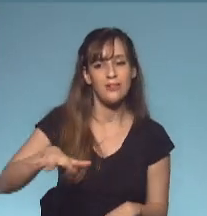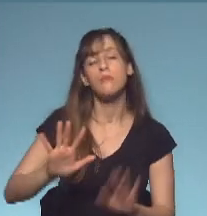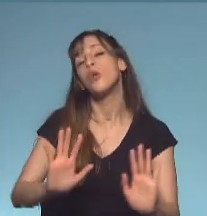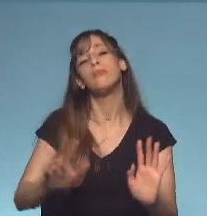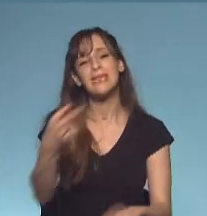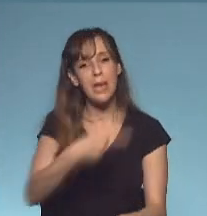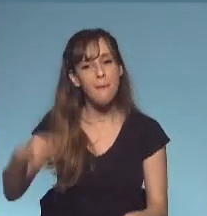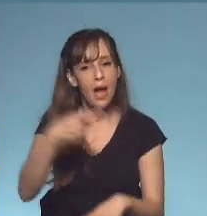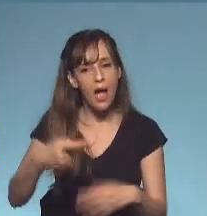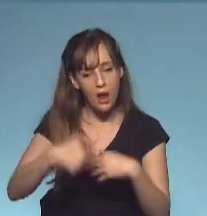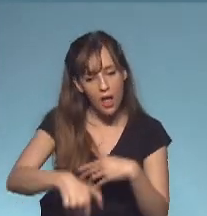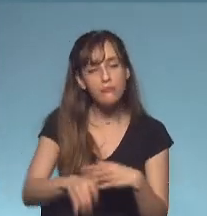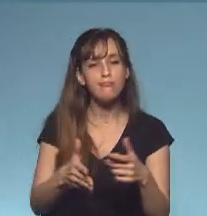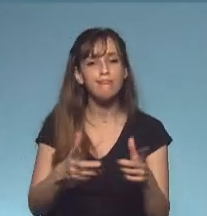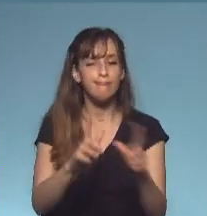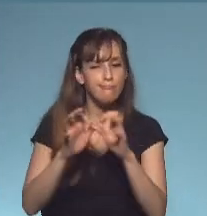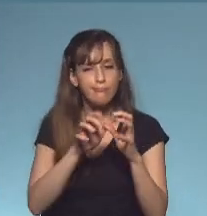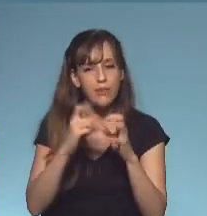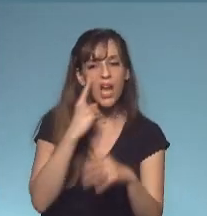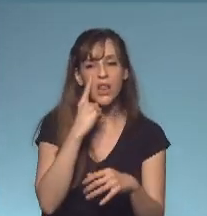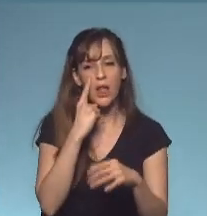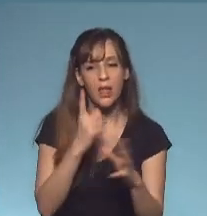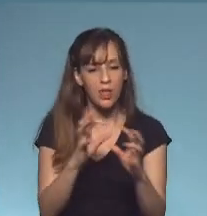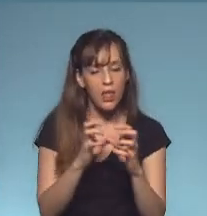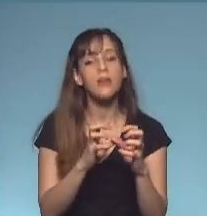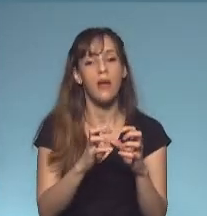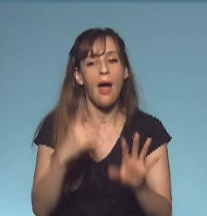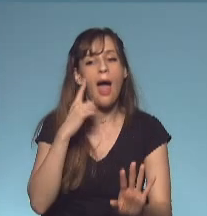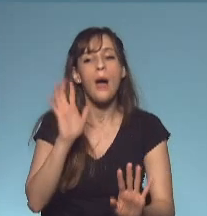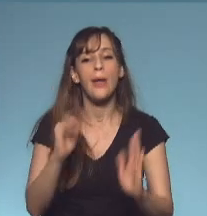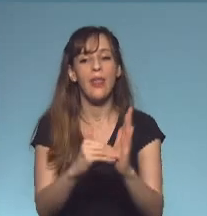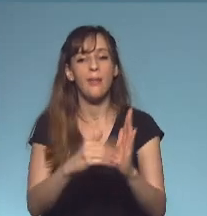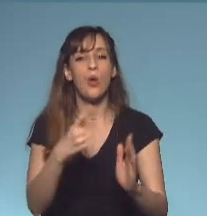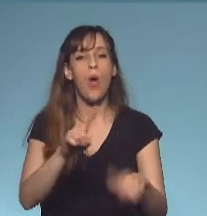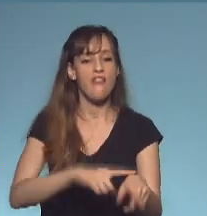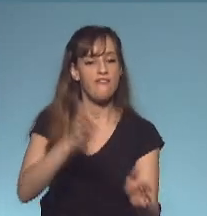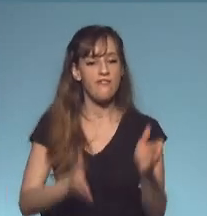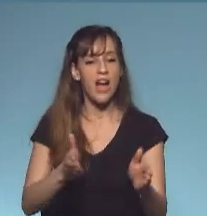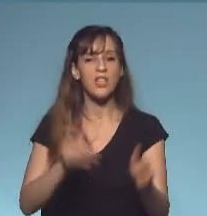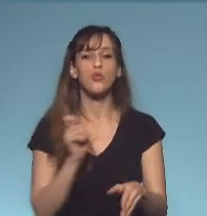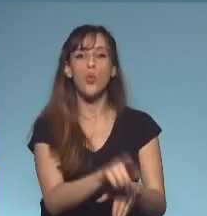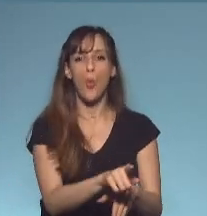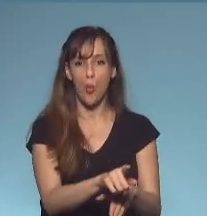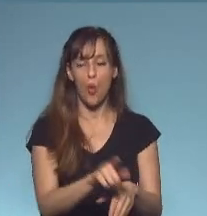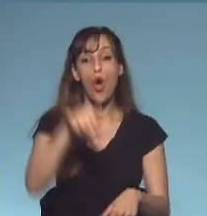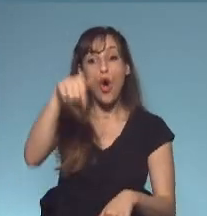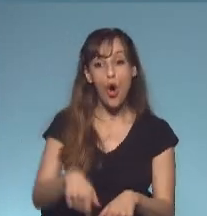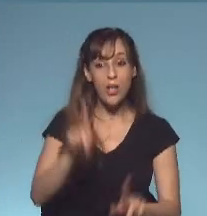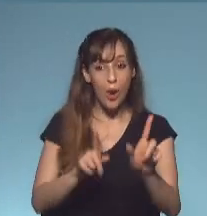variables, hablando con los intendentes, se va reformulando en qué fase están. Hoy tenemos municipios en fase